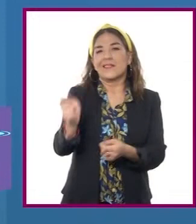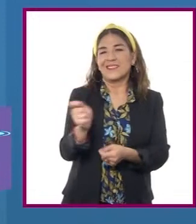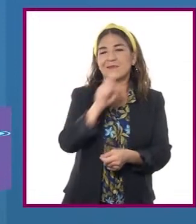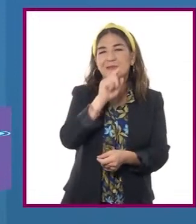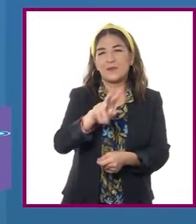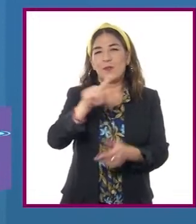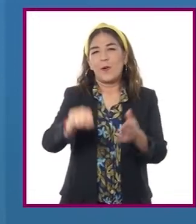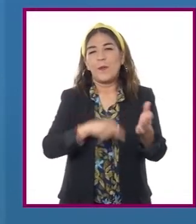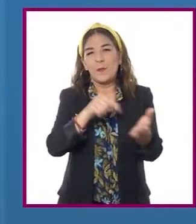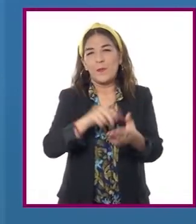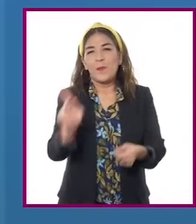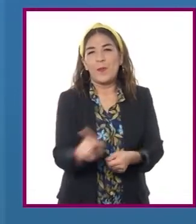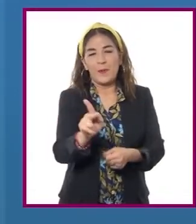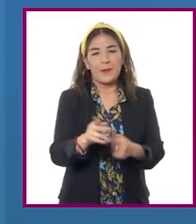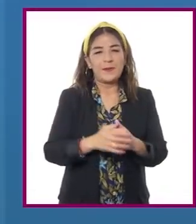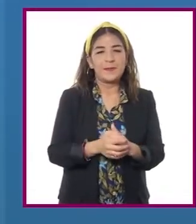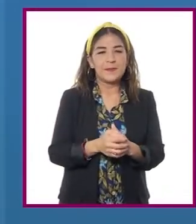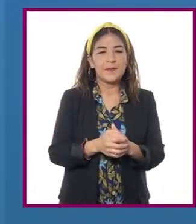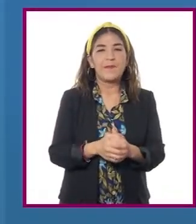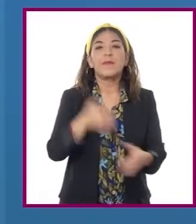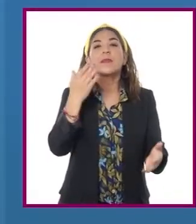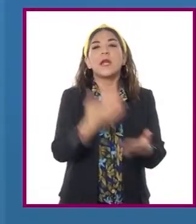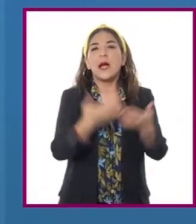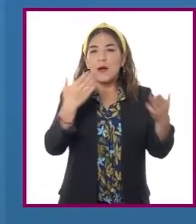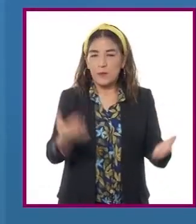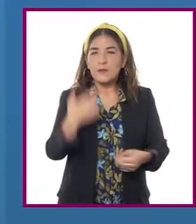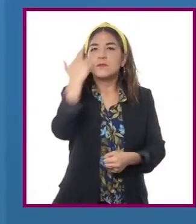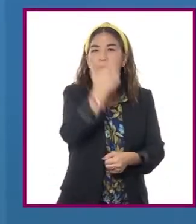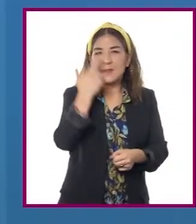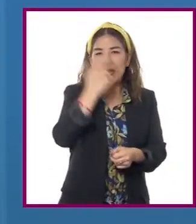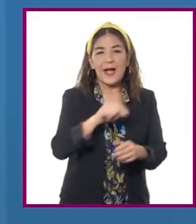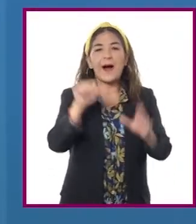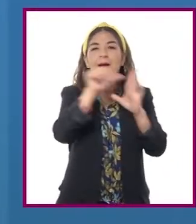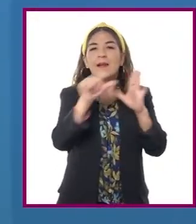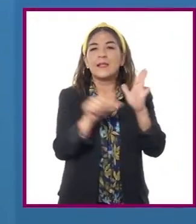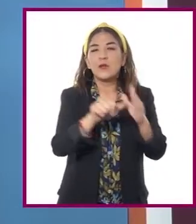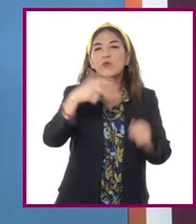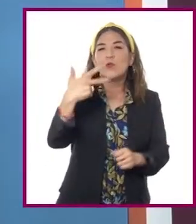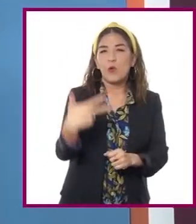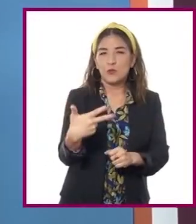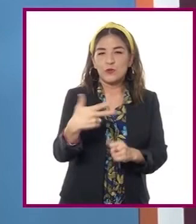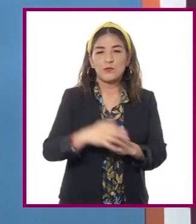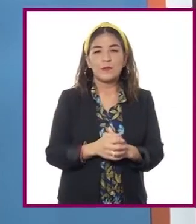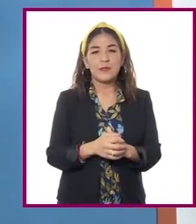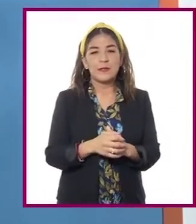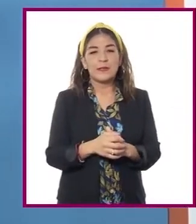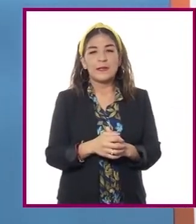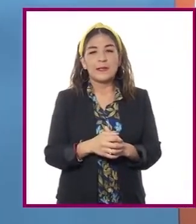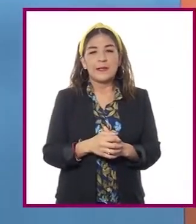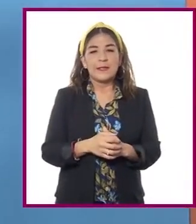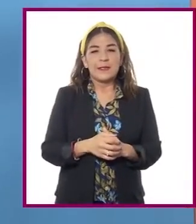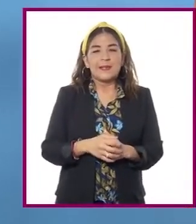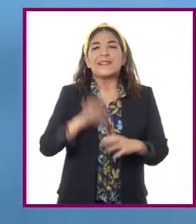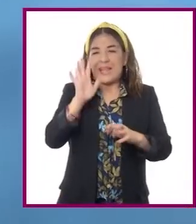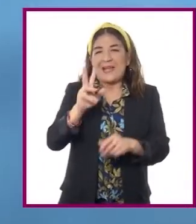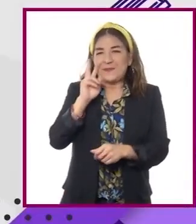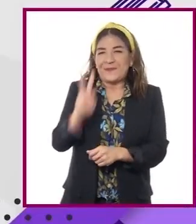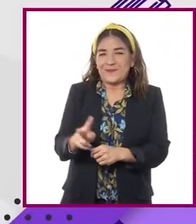comunidad. Ahora, revisemos el artículo 8. Aquí ya lo